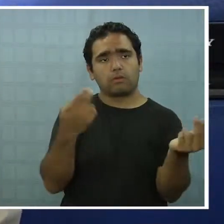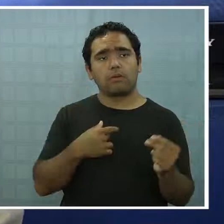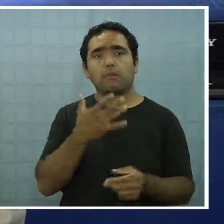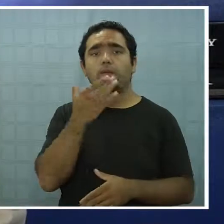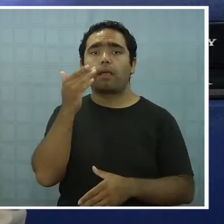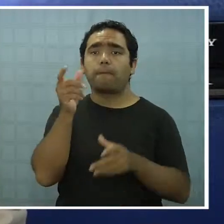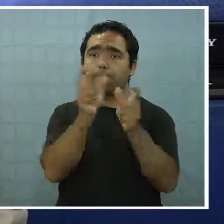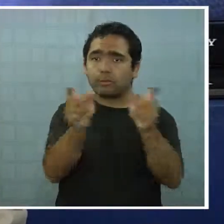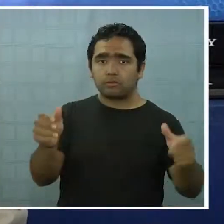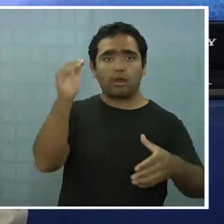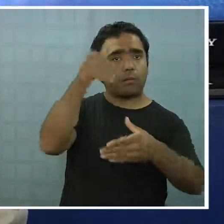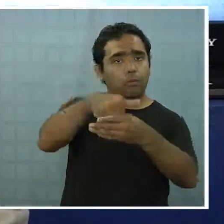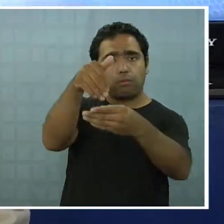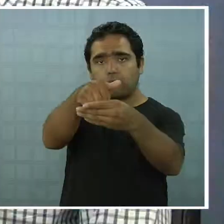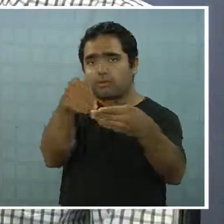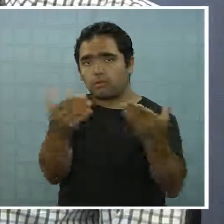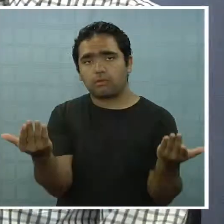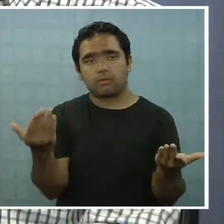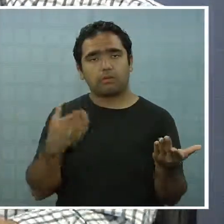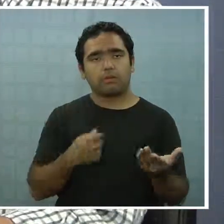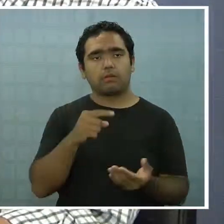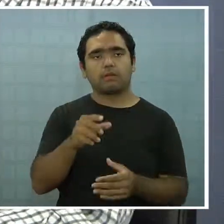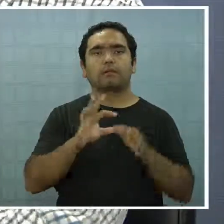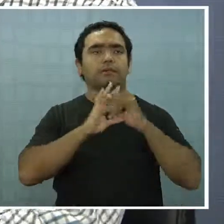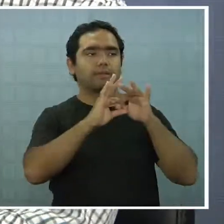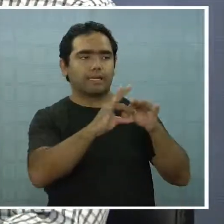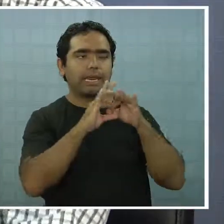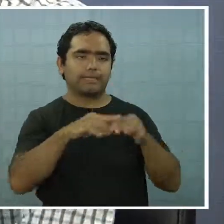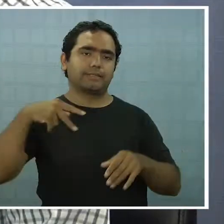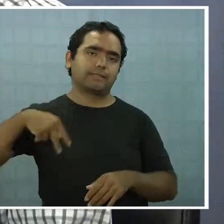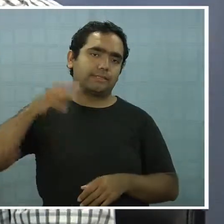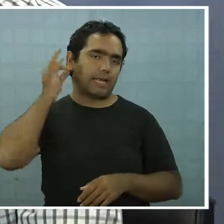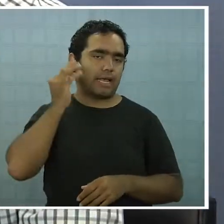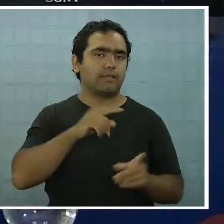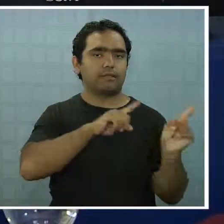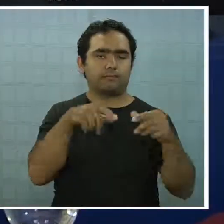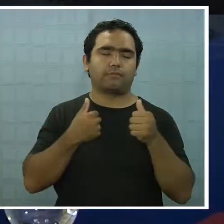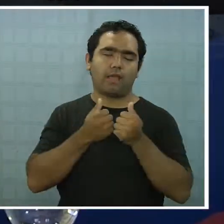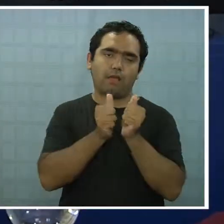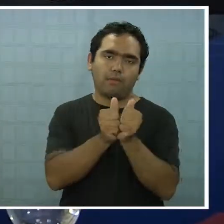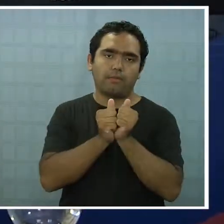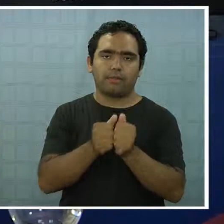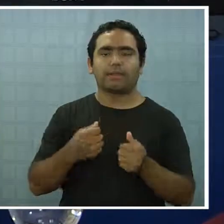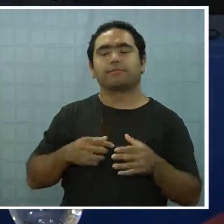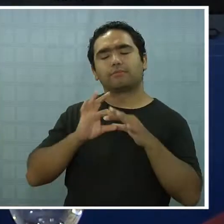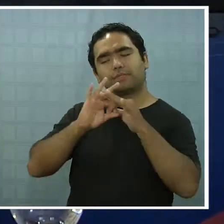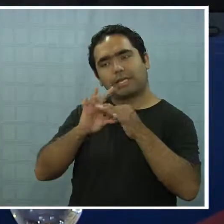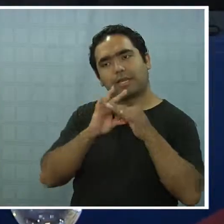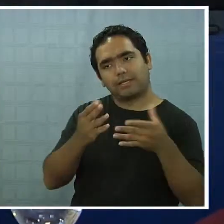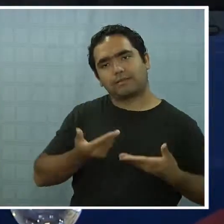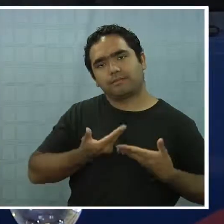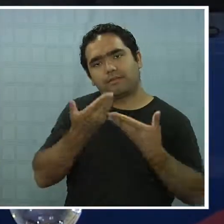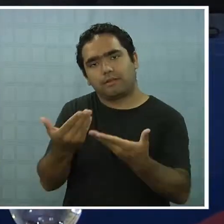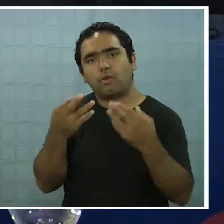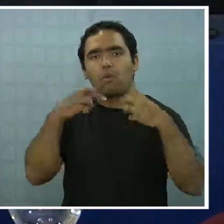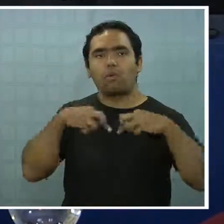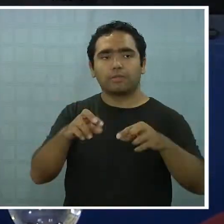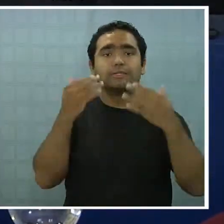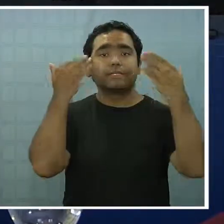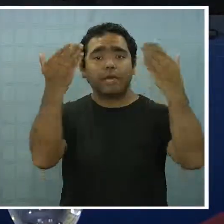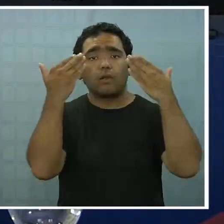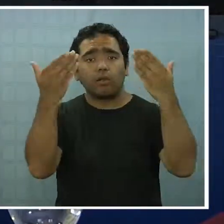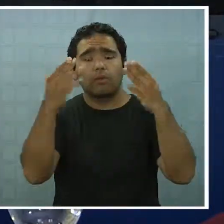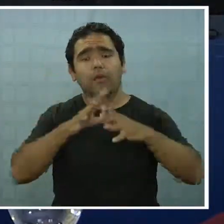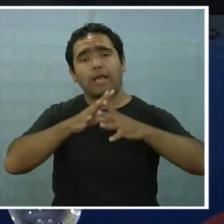votó por un programa y lo tenía claro. Bueno, queremos agradecerle, senadora, que nos haya acompañado en esta entrevista. Encantada, muchas gracias. Gracias a ustedes por esta oportunidad y un saludo